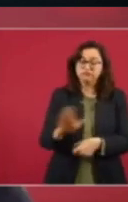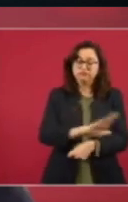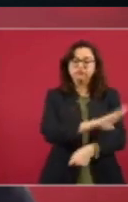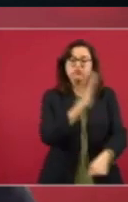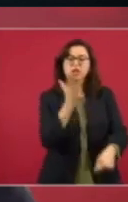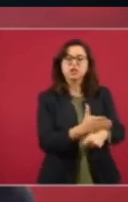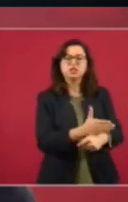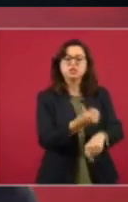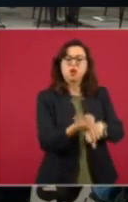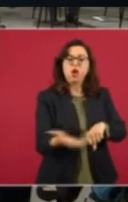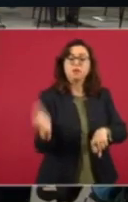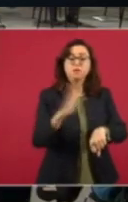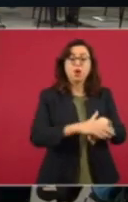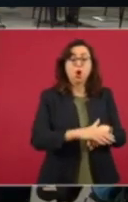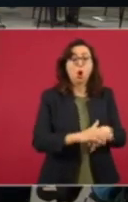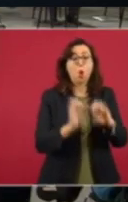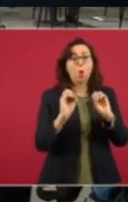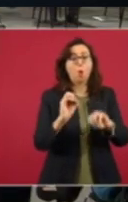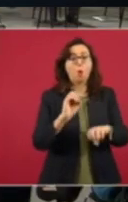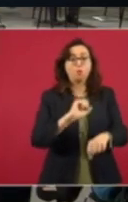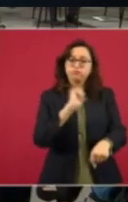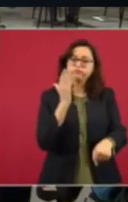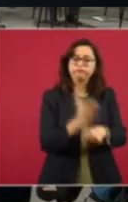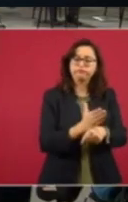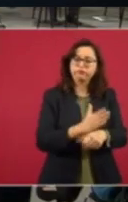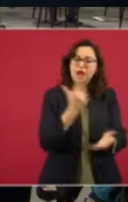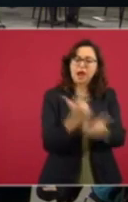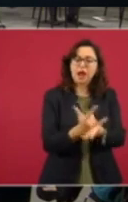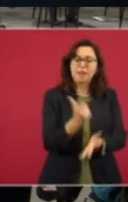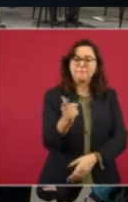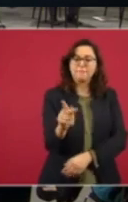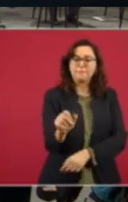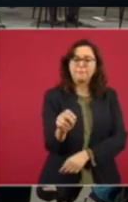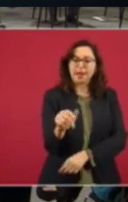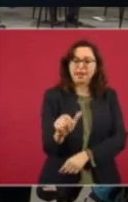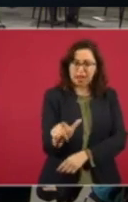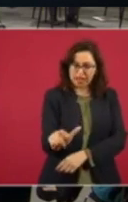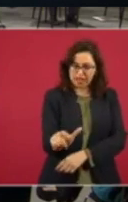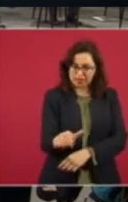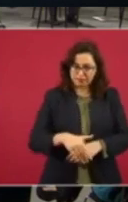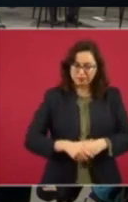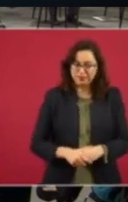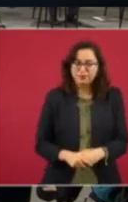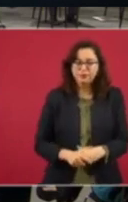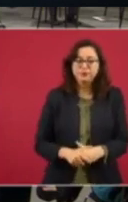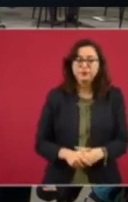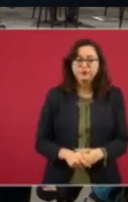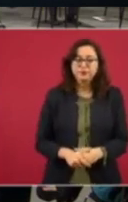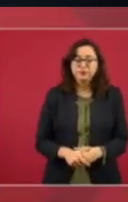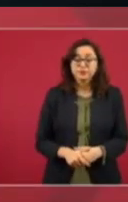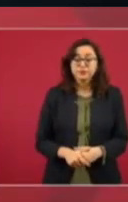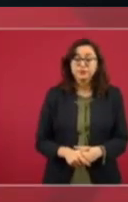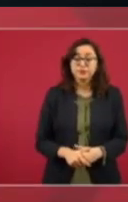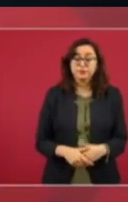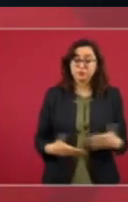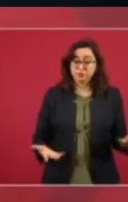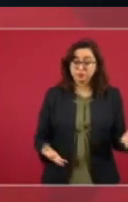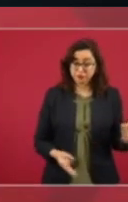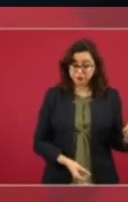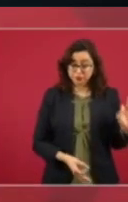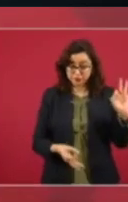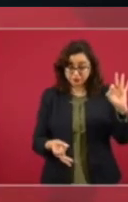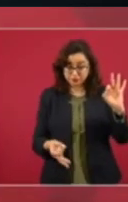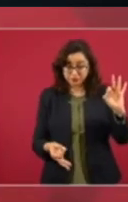penalmente. En este acuerdo se muestra la voluntad